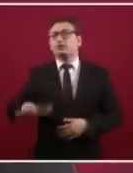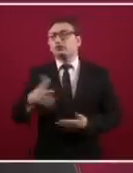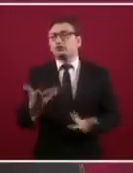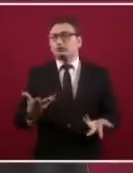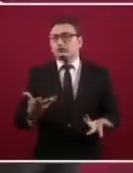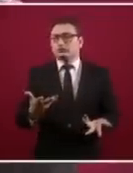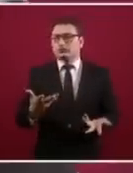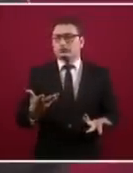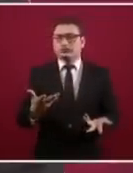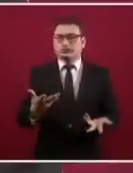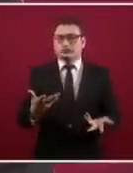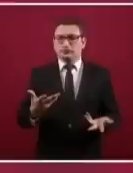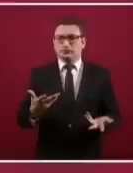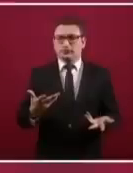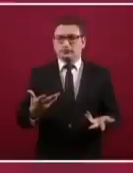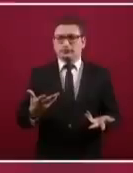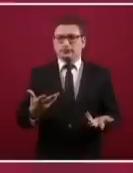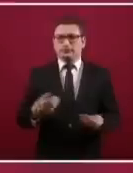están